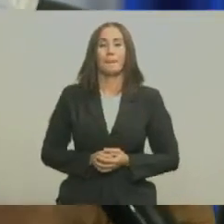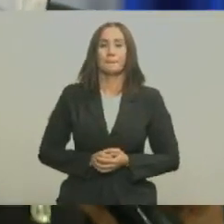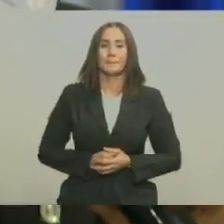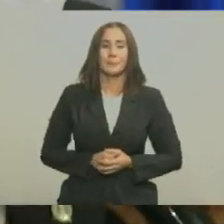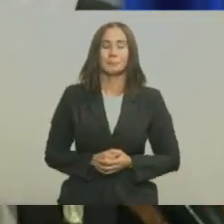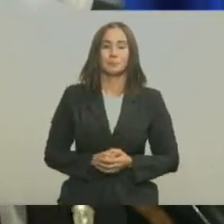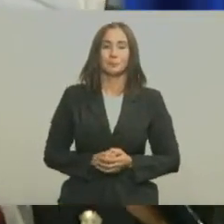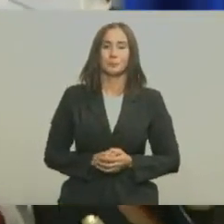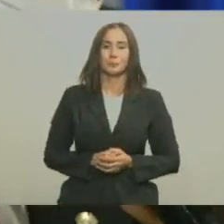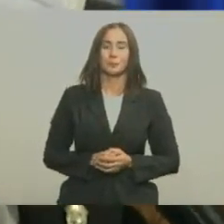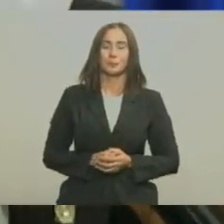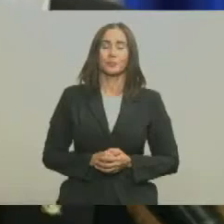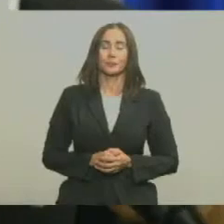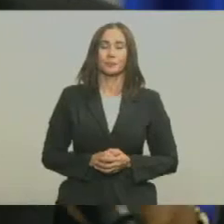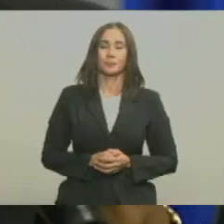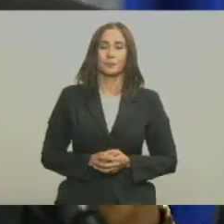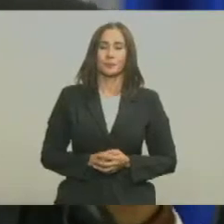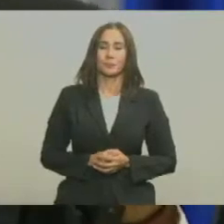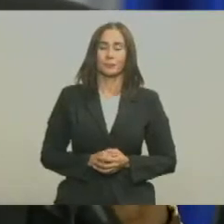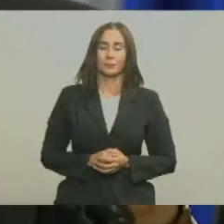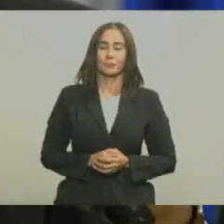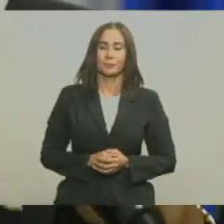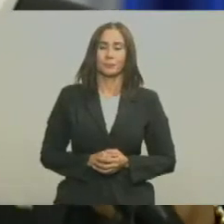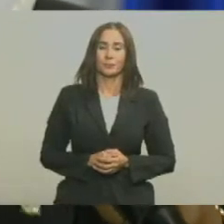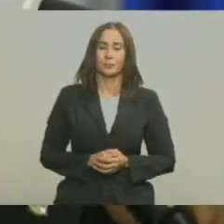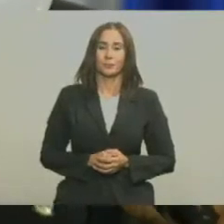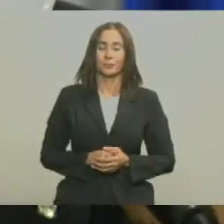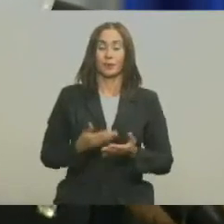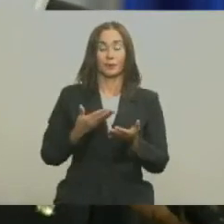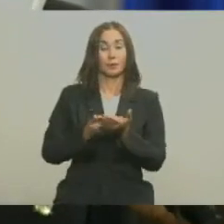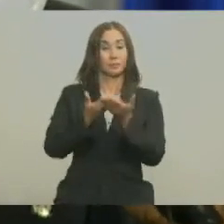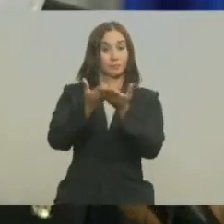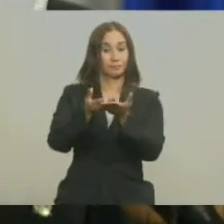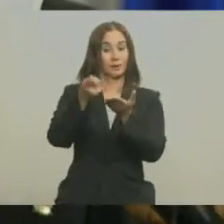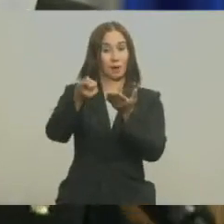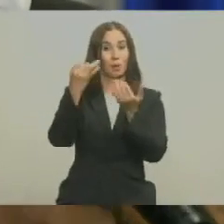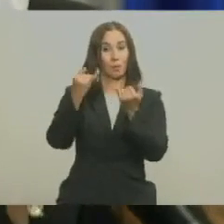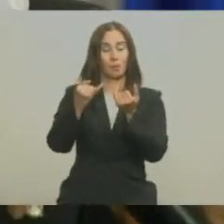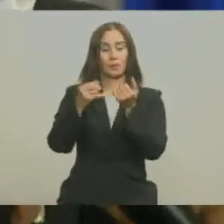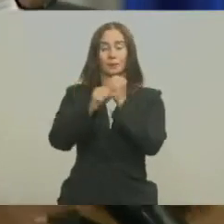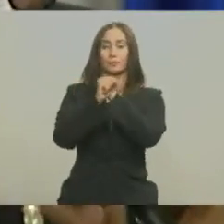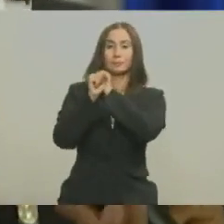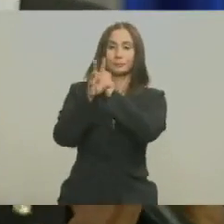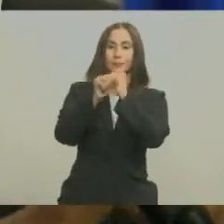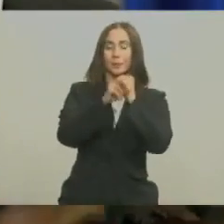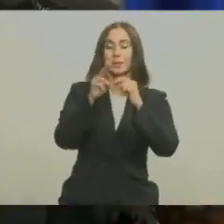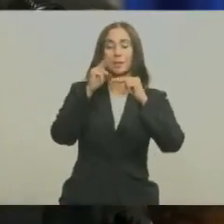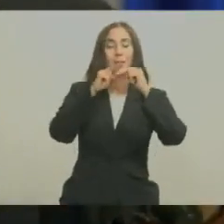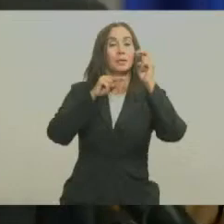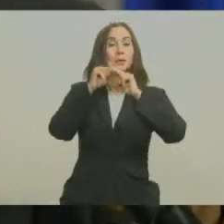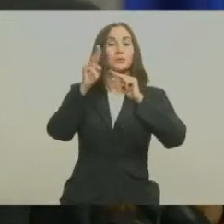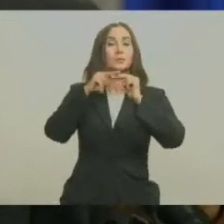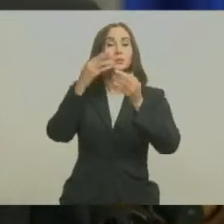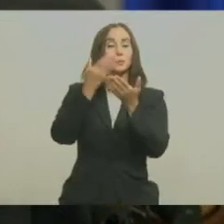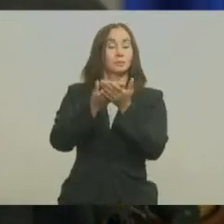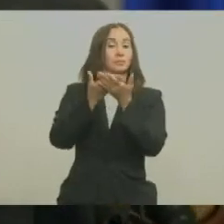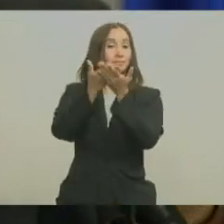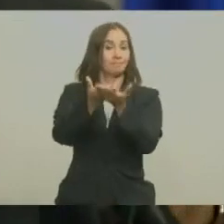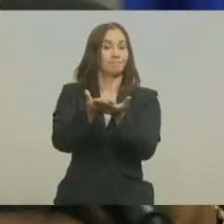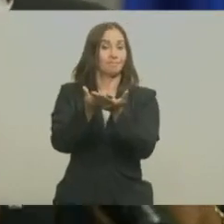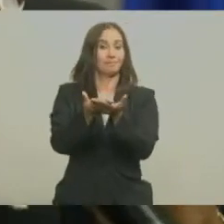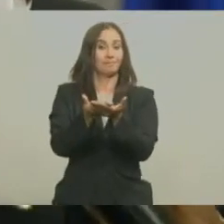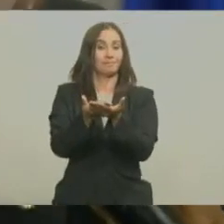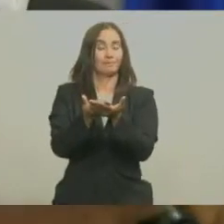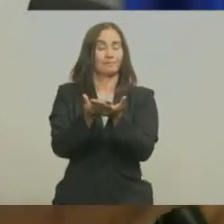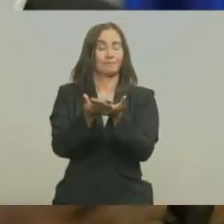que al final lo promulga, entonces, en la construcción de ese consenso,